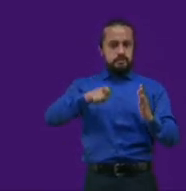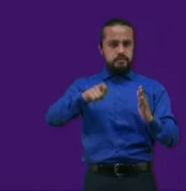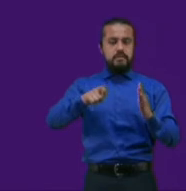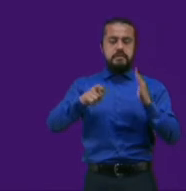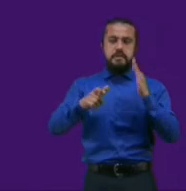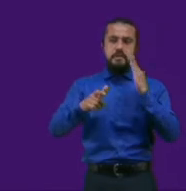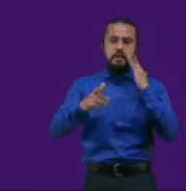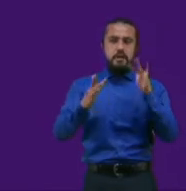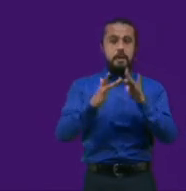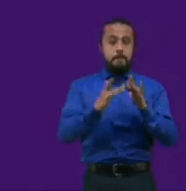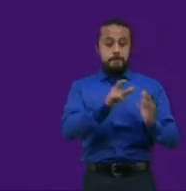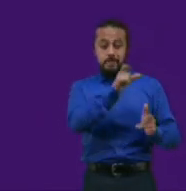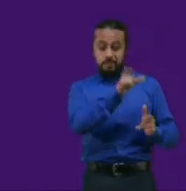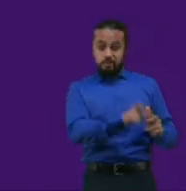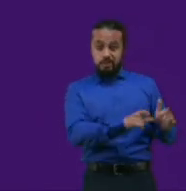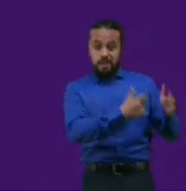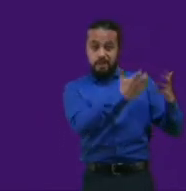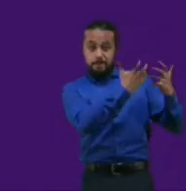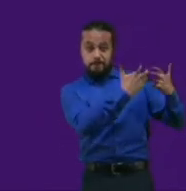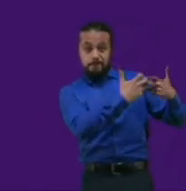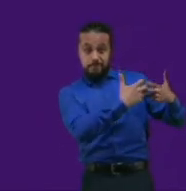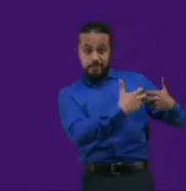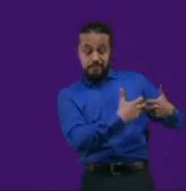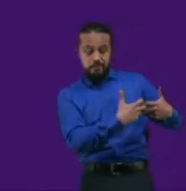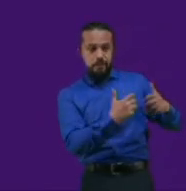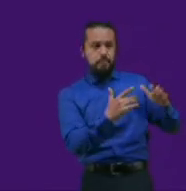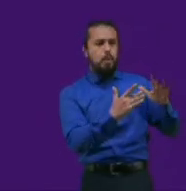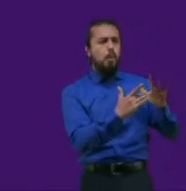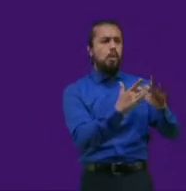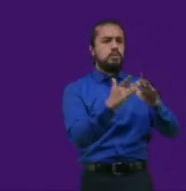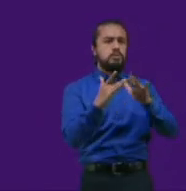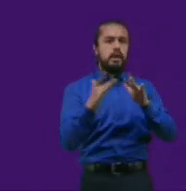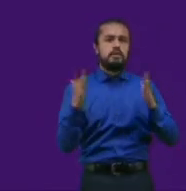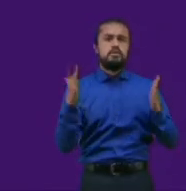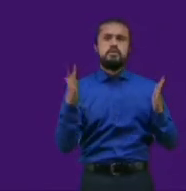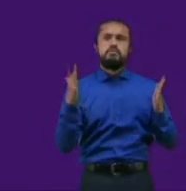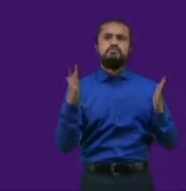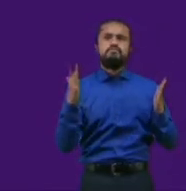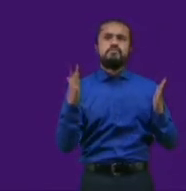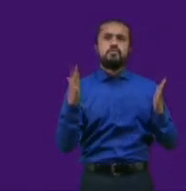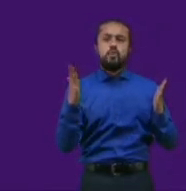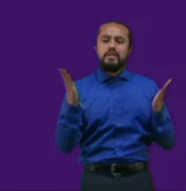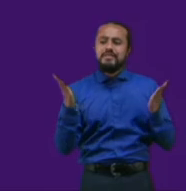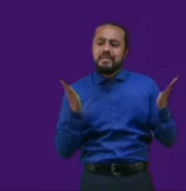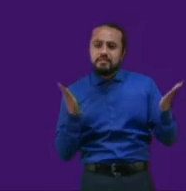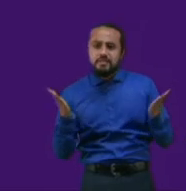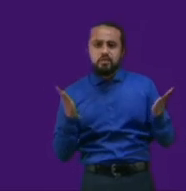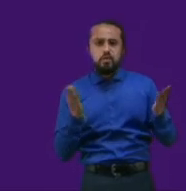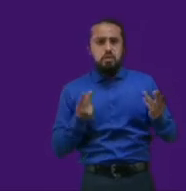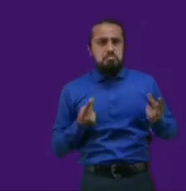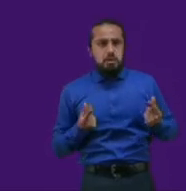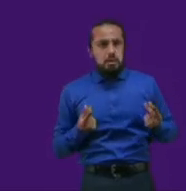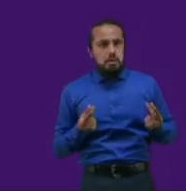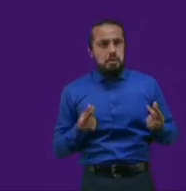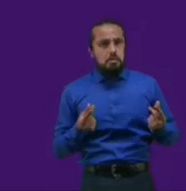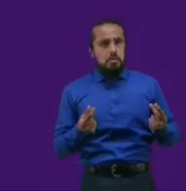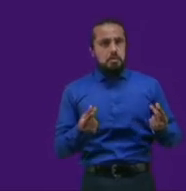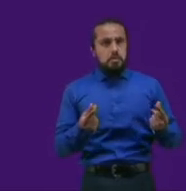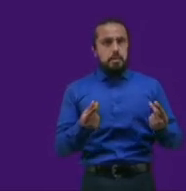le debería dedicar un emprendedor cuando está en esta etapa de crecimiento acelerado al negocio como